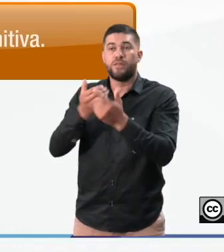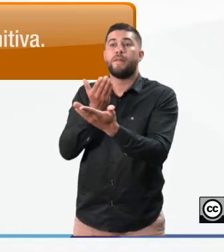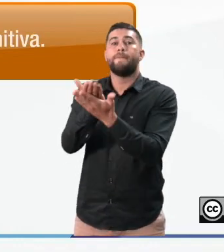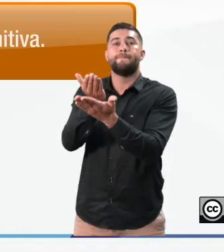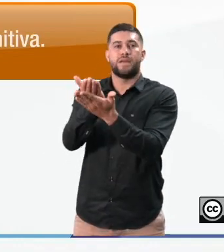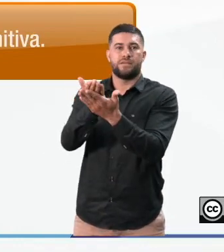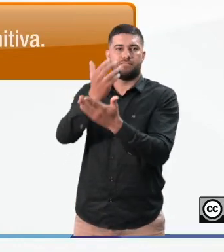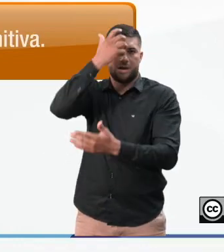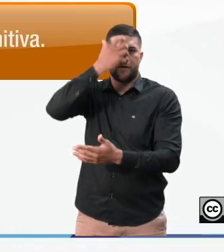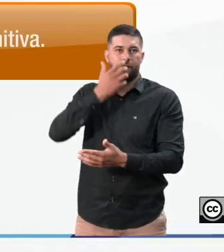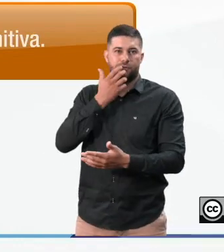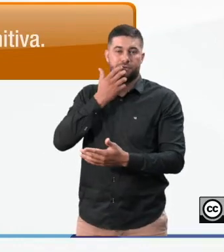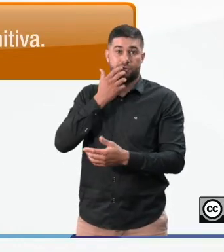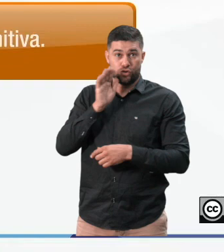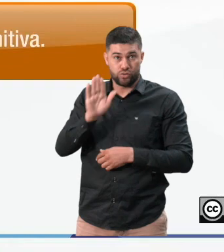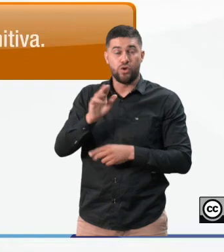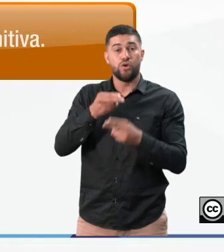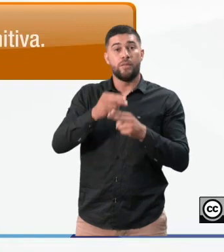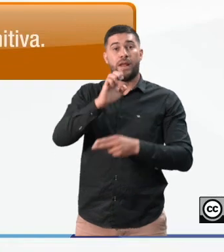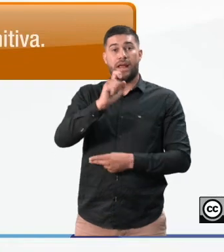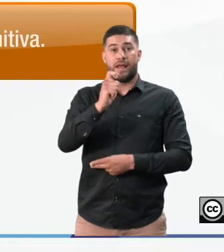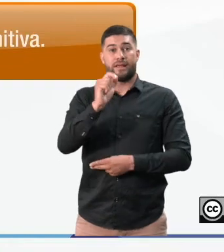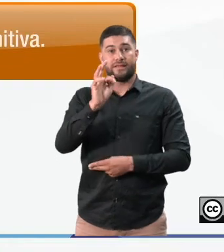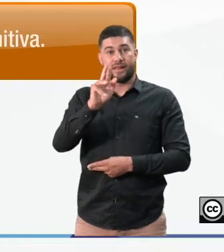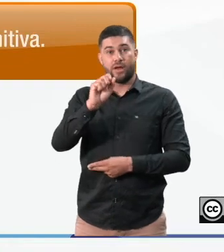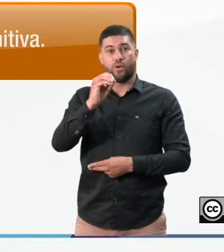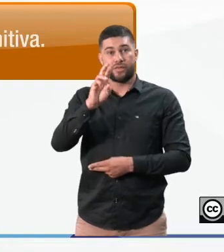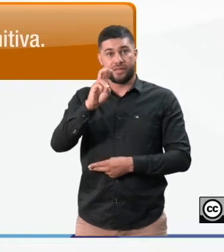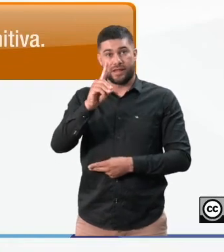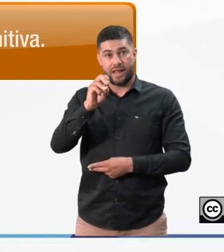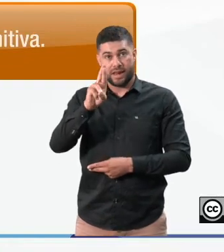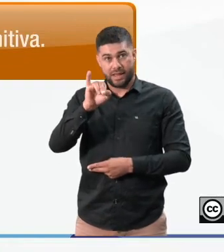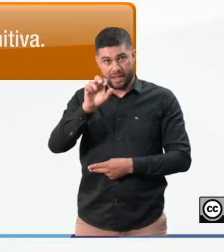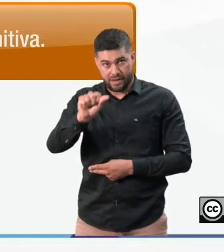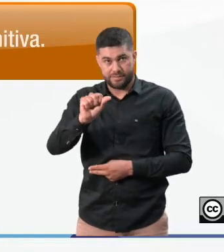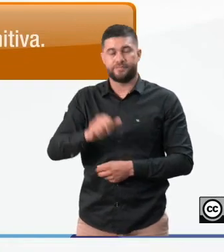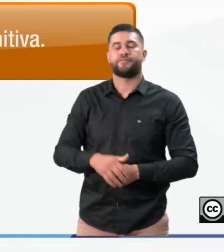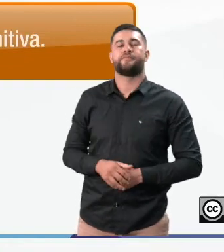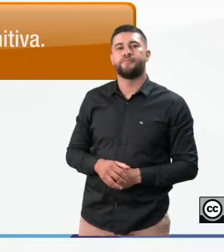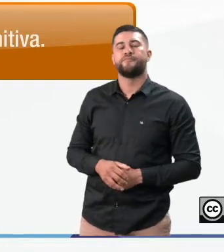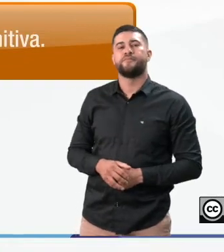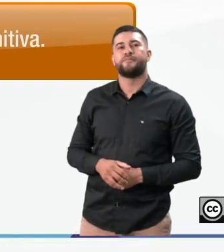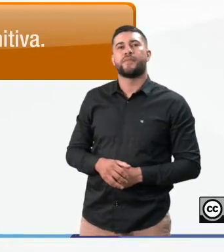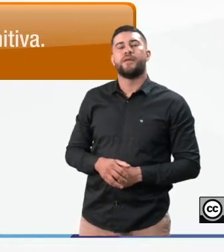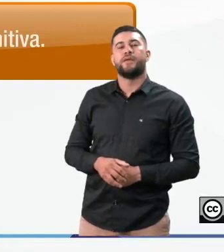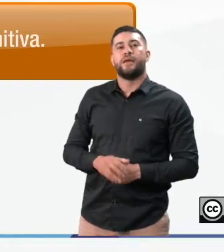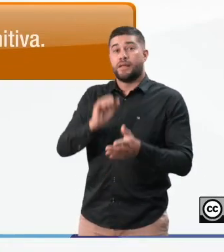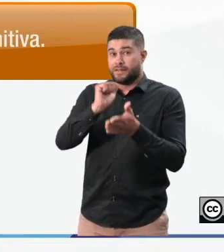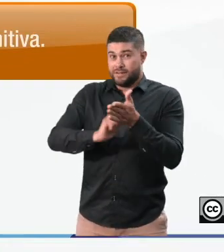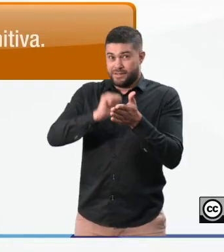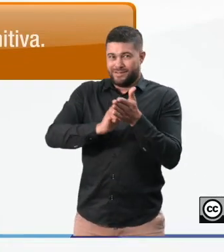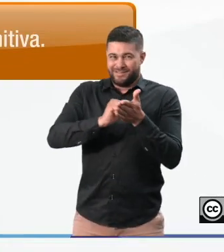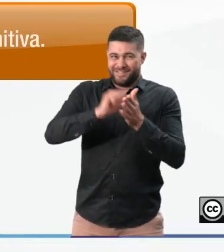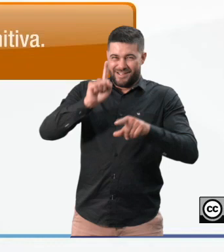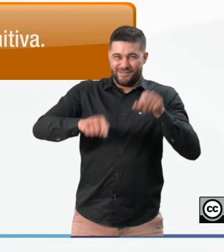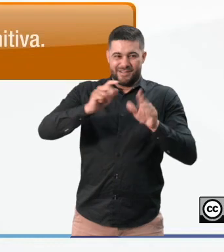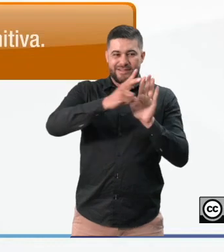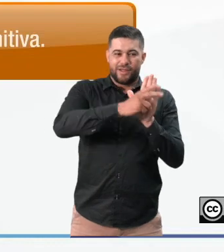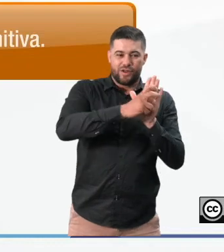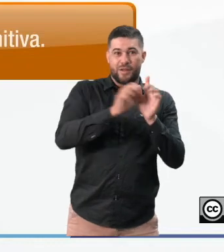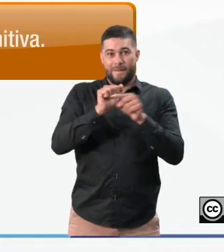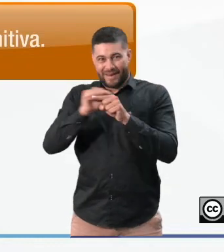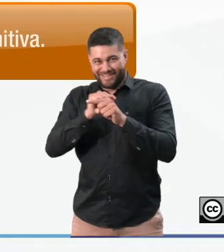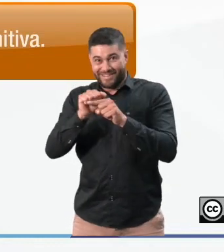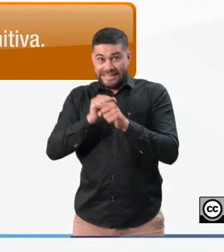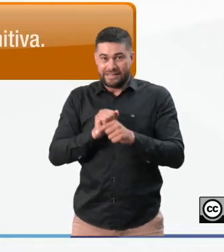exigir. Cuando ustedes vayan a realizar una habilitación y en el caso de una asignatura que tenga un componente